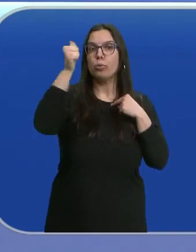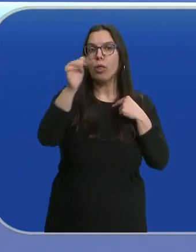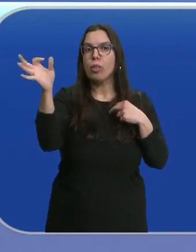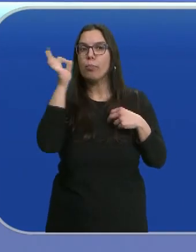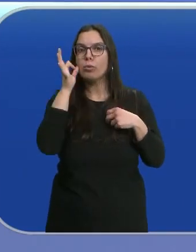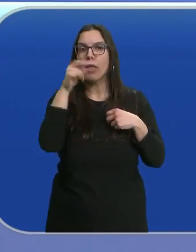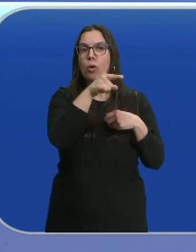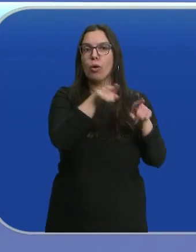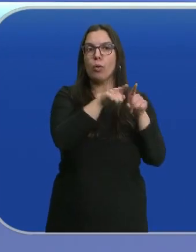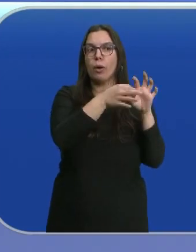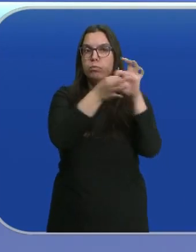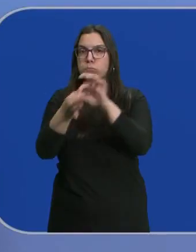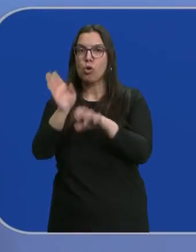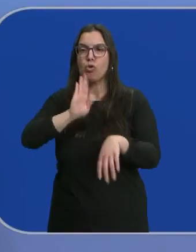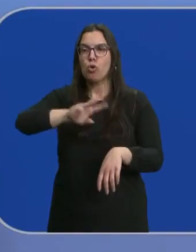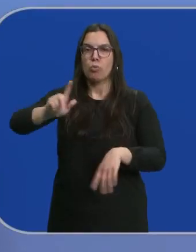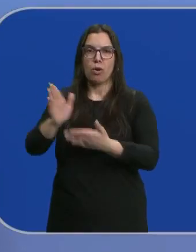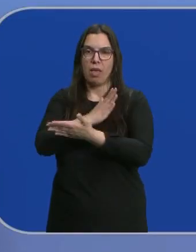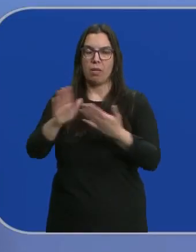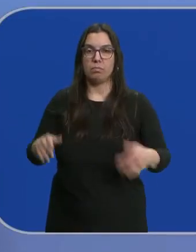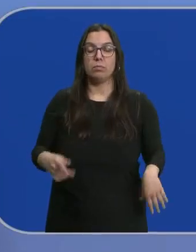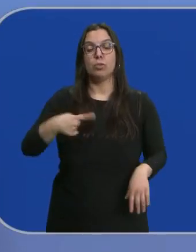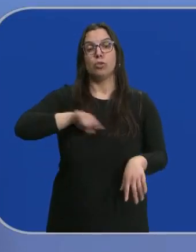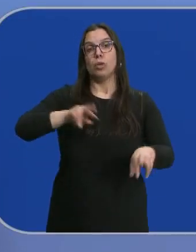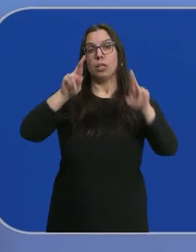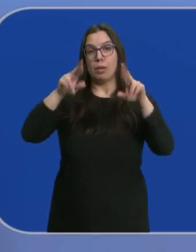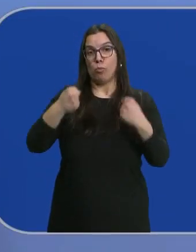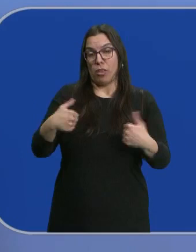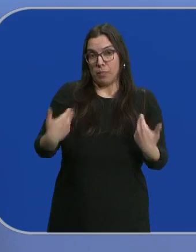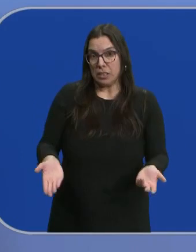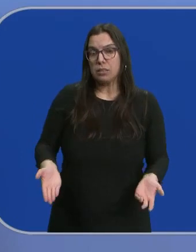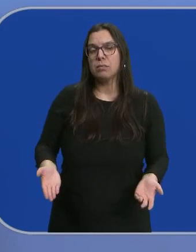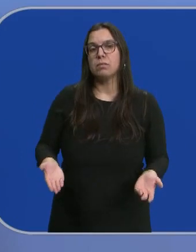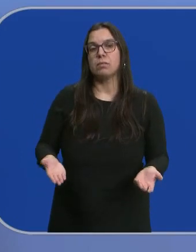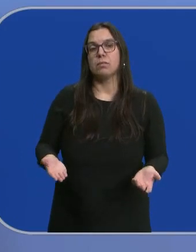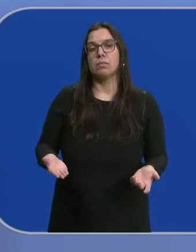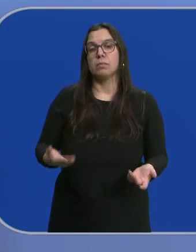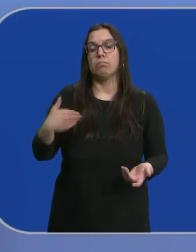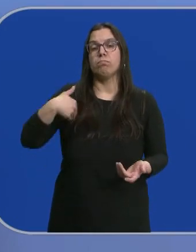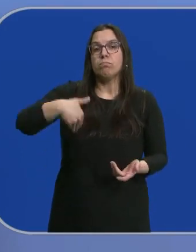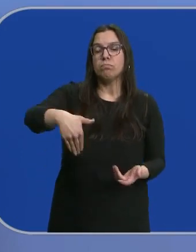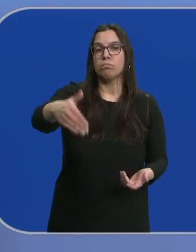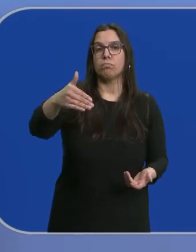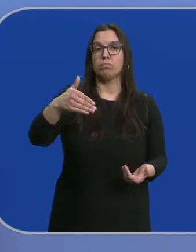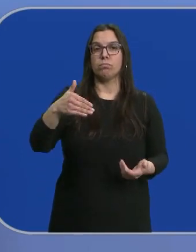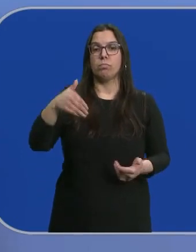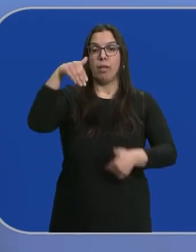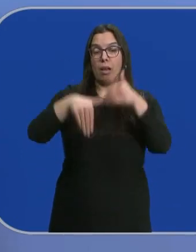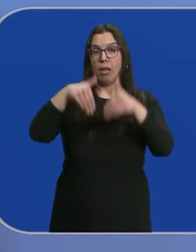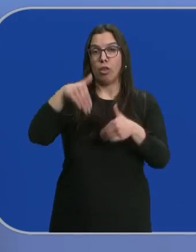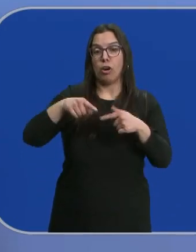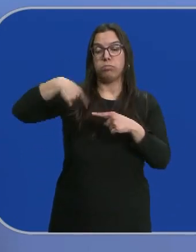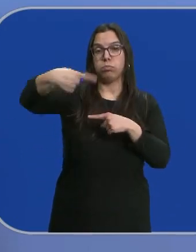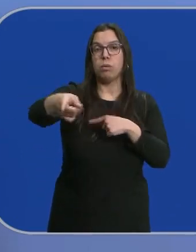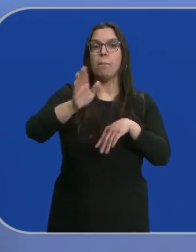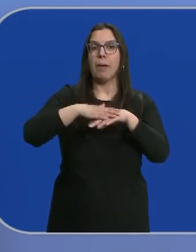que se haya deslizado por la pendiente de la corrupción. Esperamos tener más fuerza en los sucesivos comicios